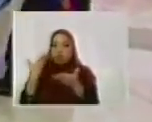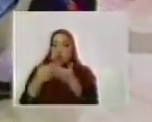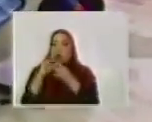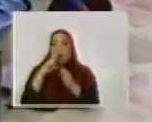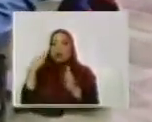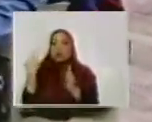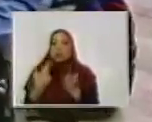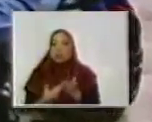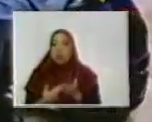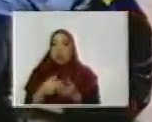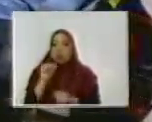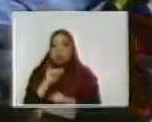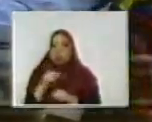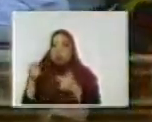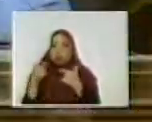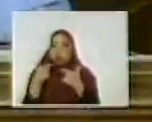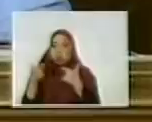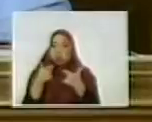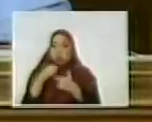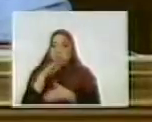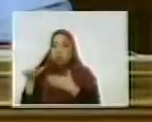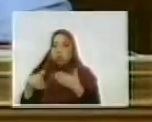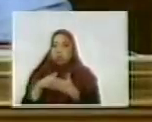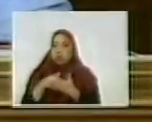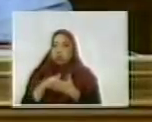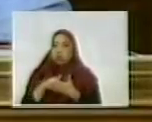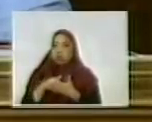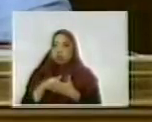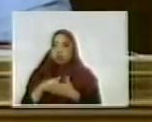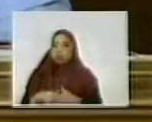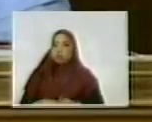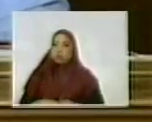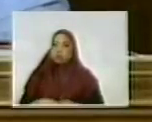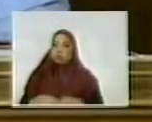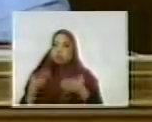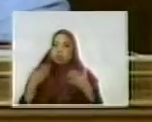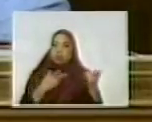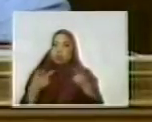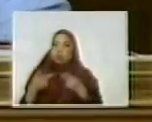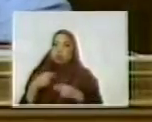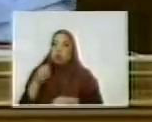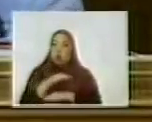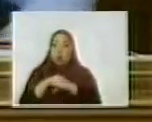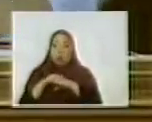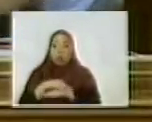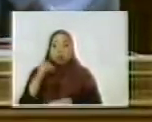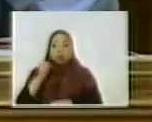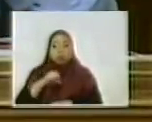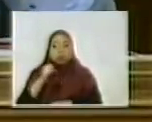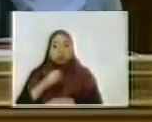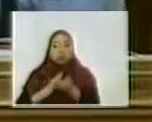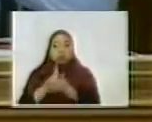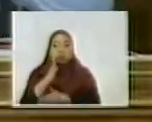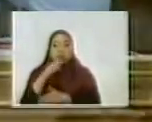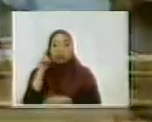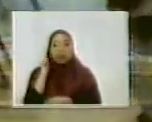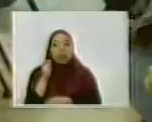resultados de esas discusiones en todo el territorio nacional. Así es que se gobierna, ¿ves? Se da la